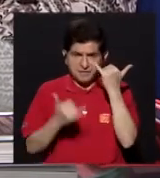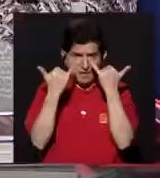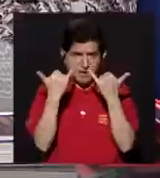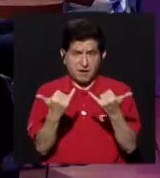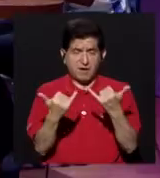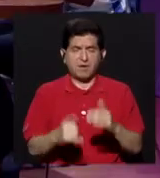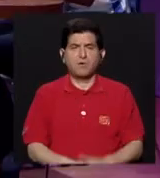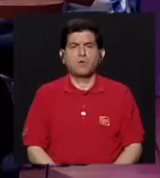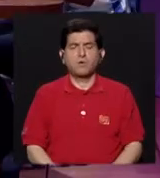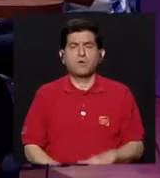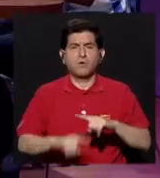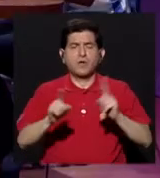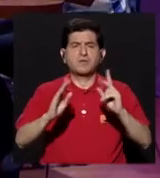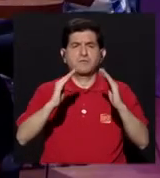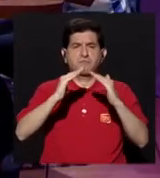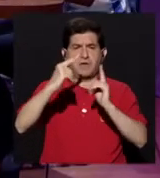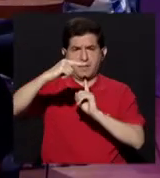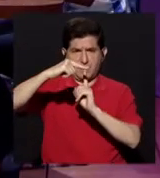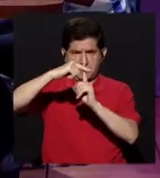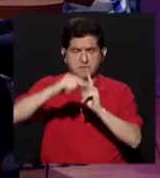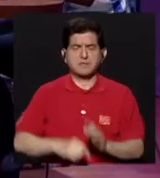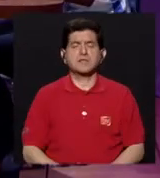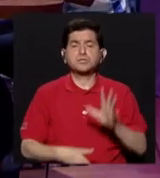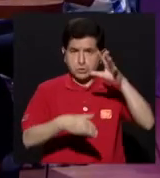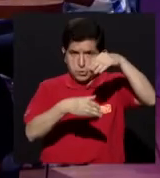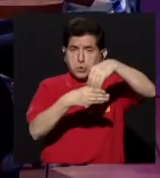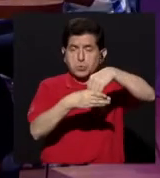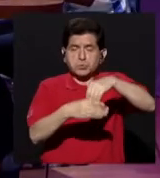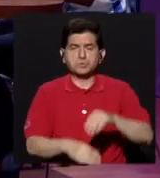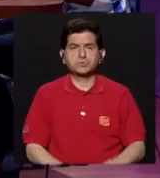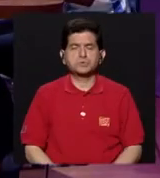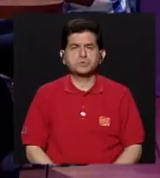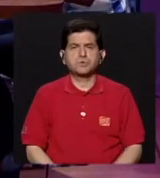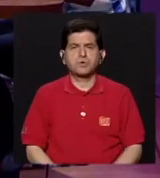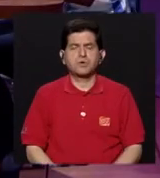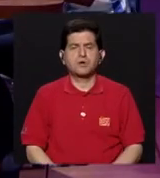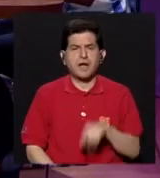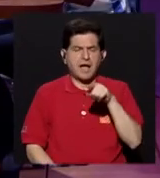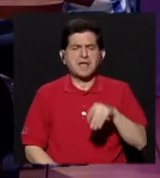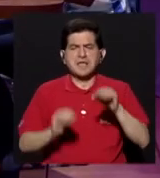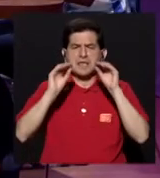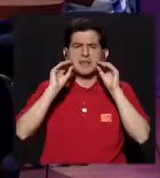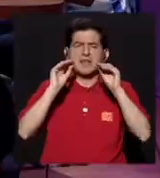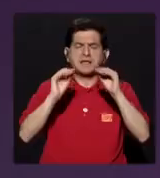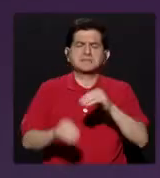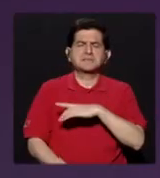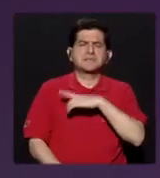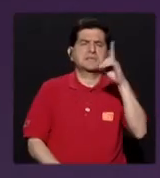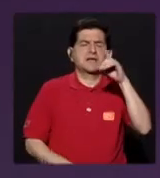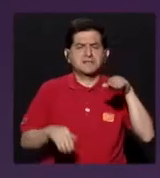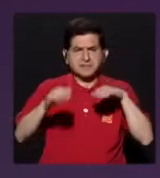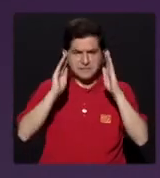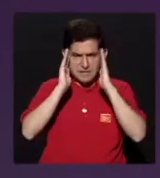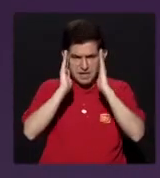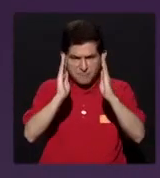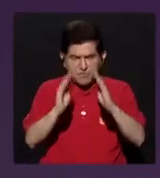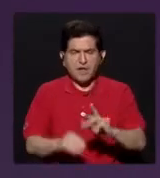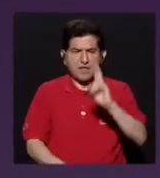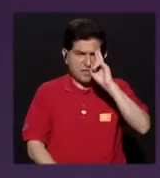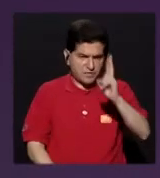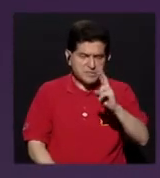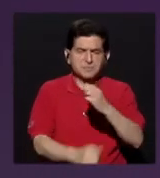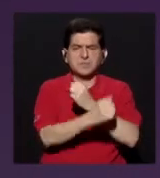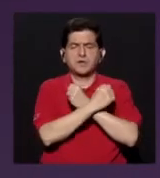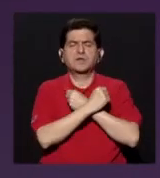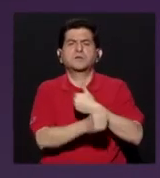hay iglesias inclusivas en donde la teología pues está enfocada en el respeto y el amor